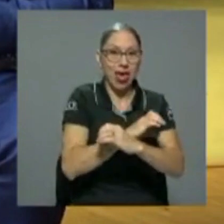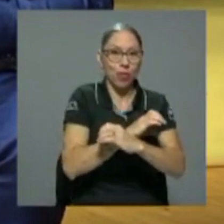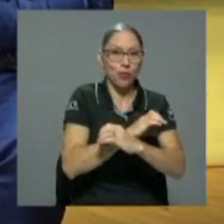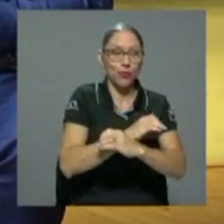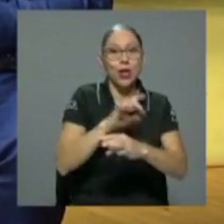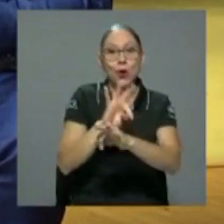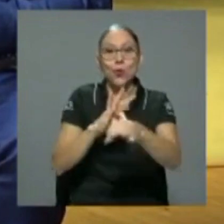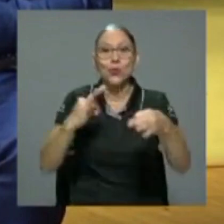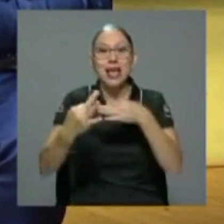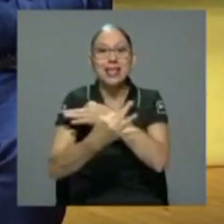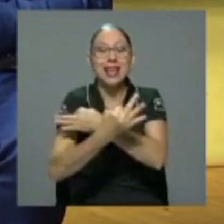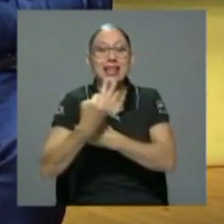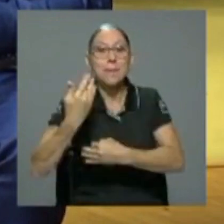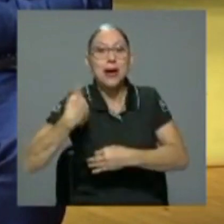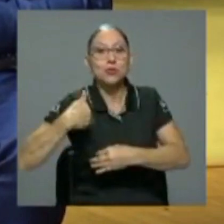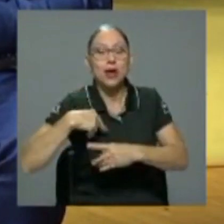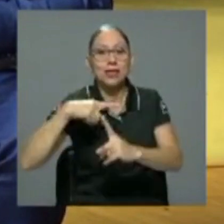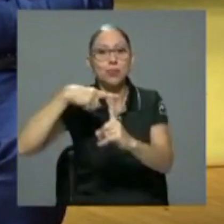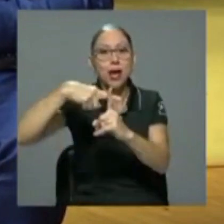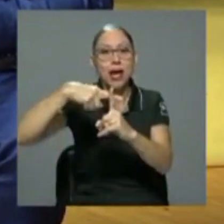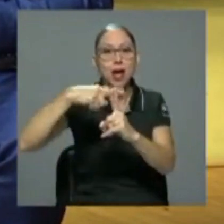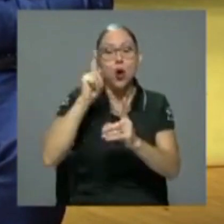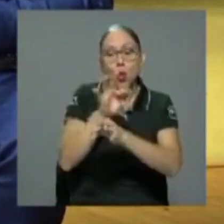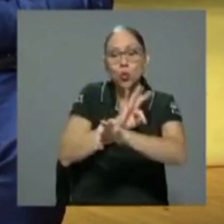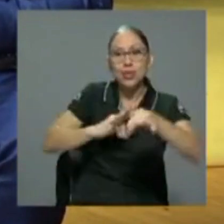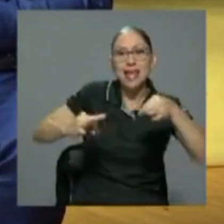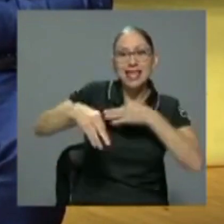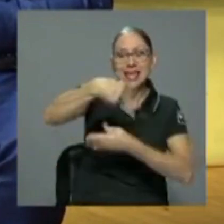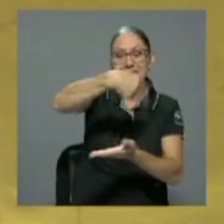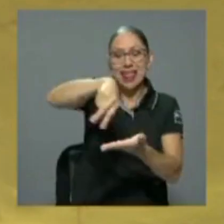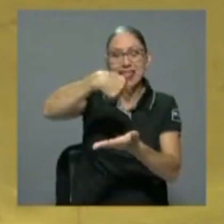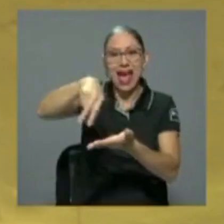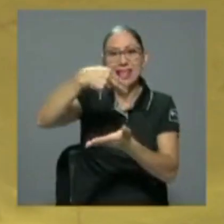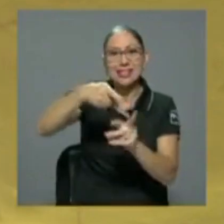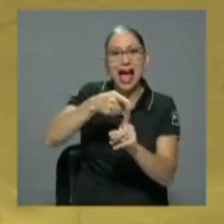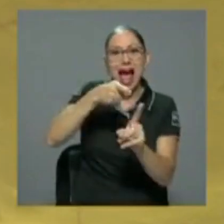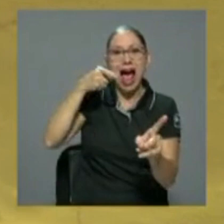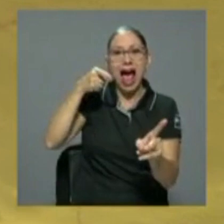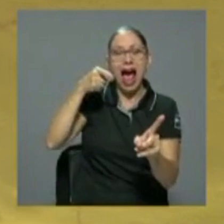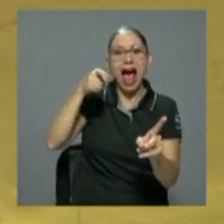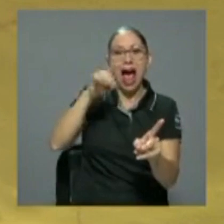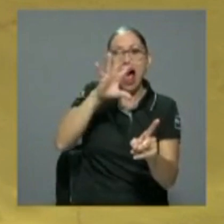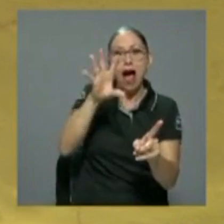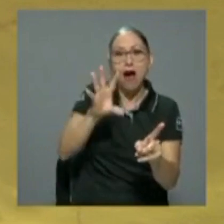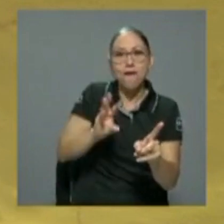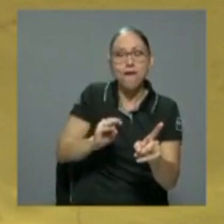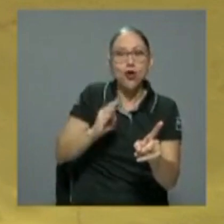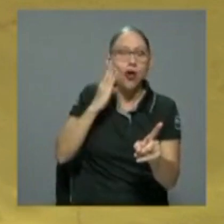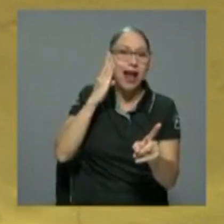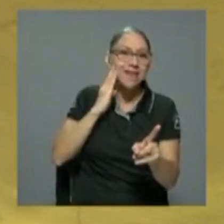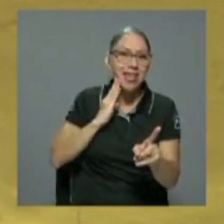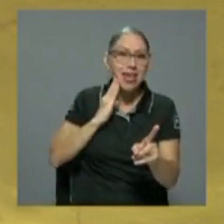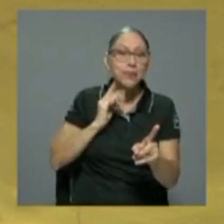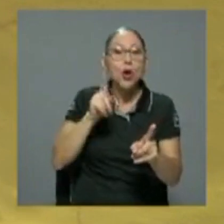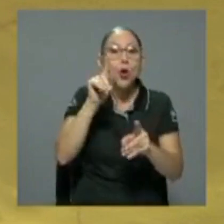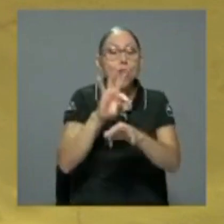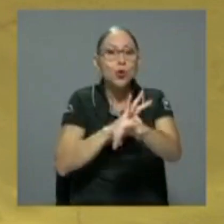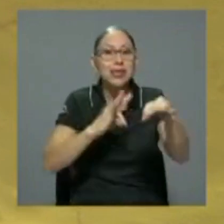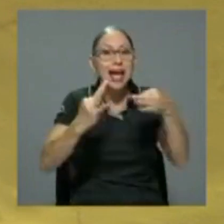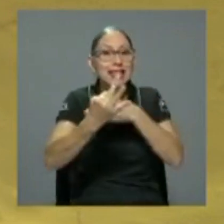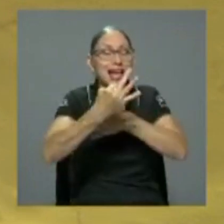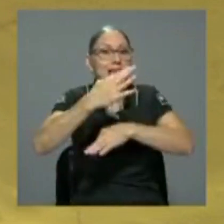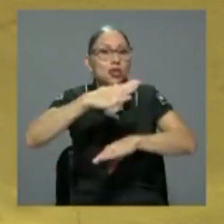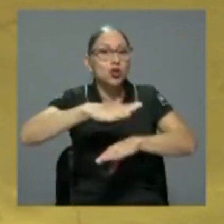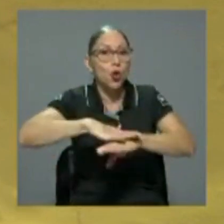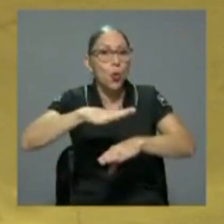positivas, un taller de danza afrocaribeña, un taller sobre musicar, un tema que he traído yo